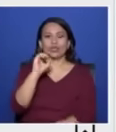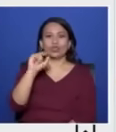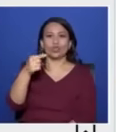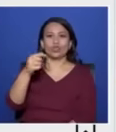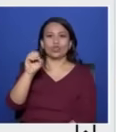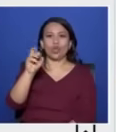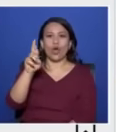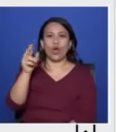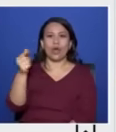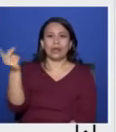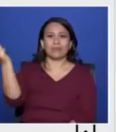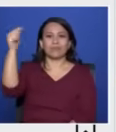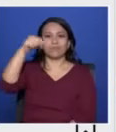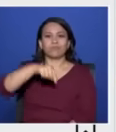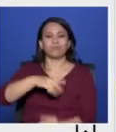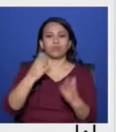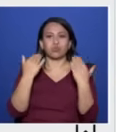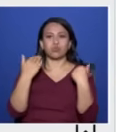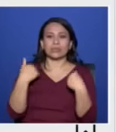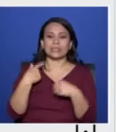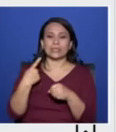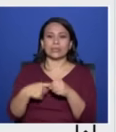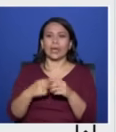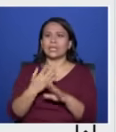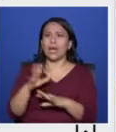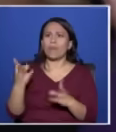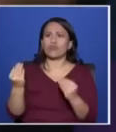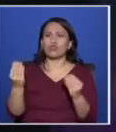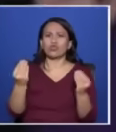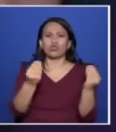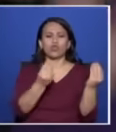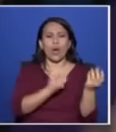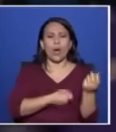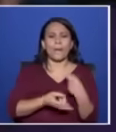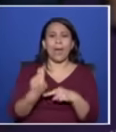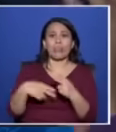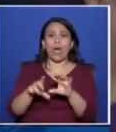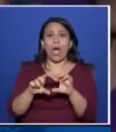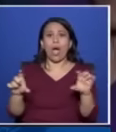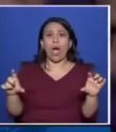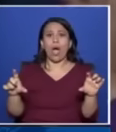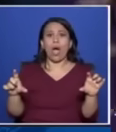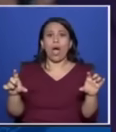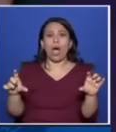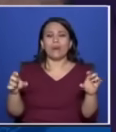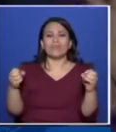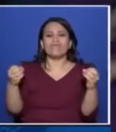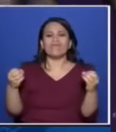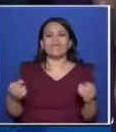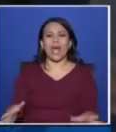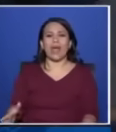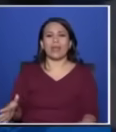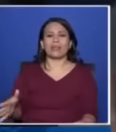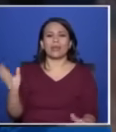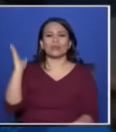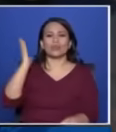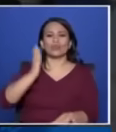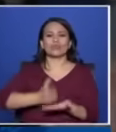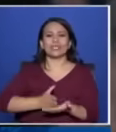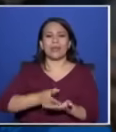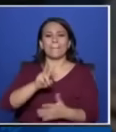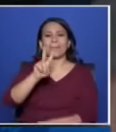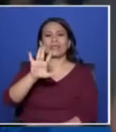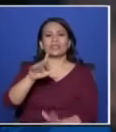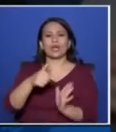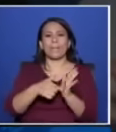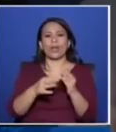tenía fechas en Quito y Guayaquil. Los organizadores en Ecuador informaron a Televistazo que se perdió una inversión de 25 mil dólares